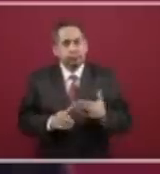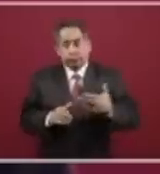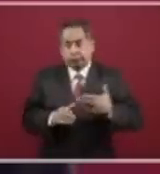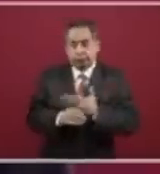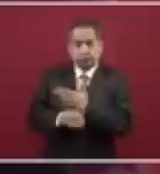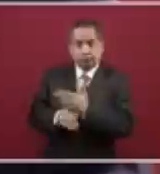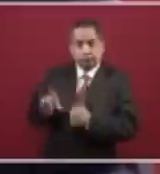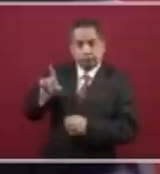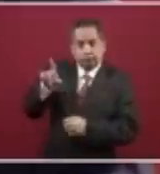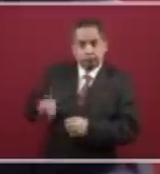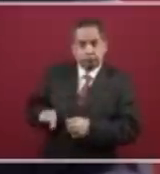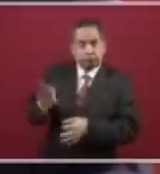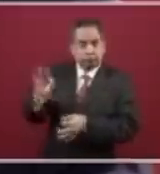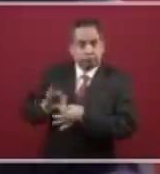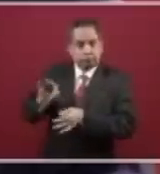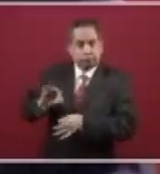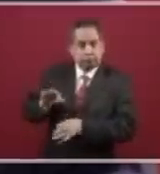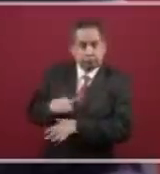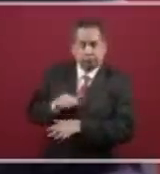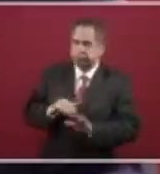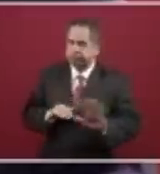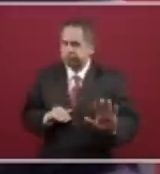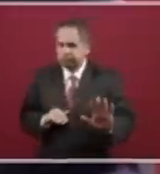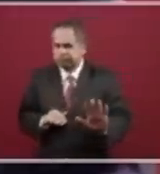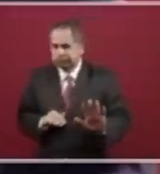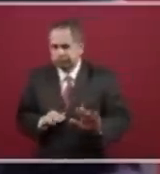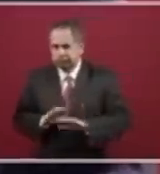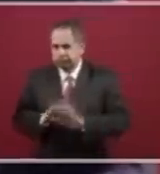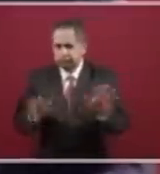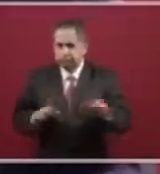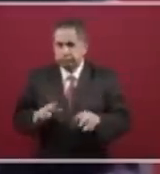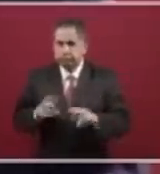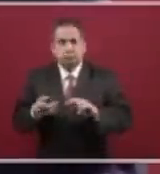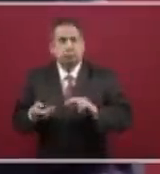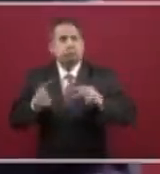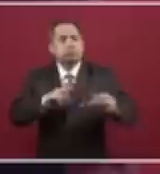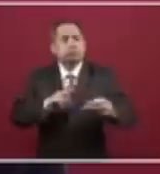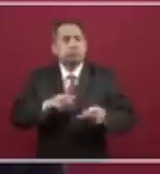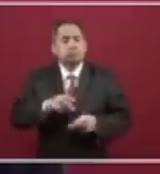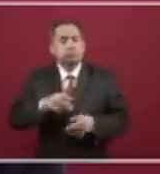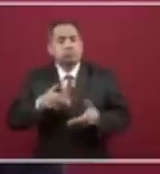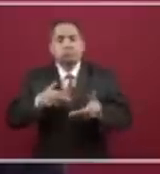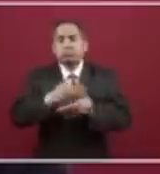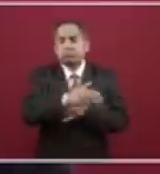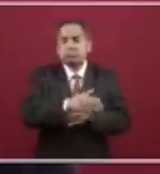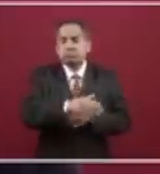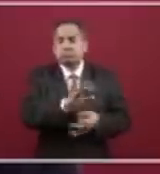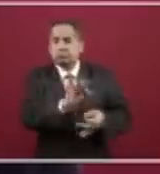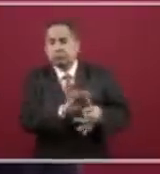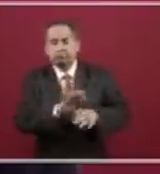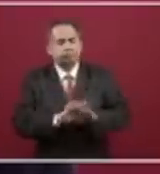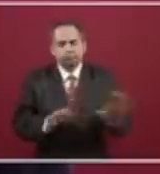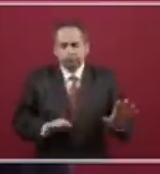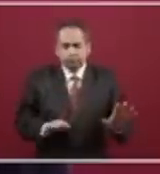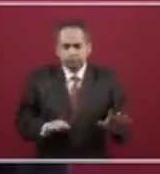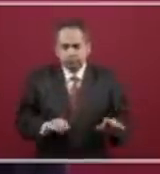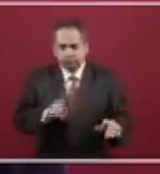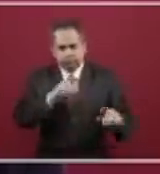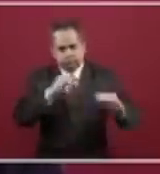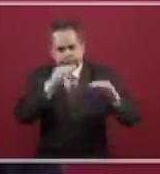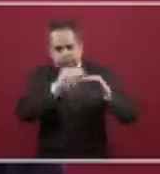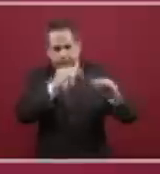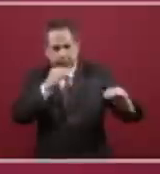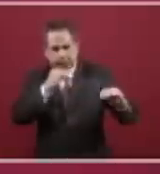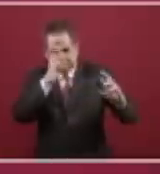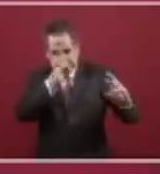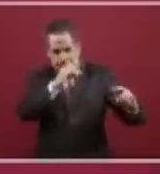soberanía de otro país en este caso de eeuu porque pedimos lo mismo